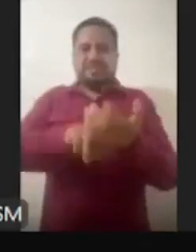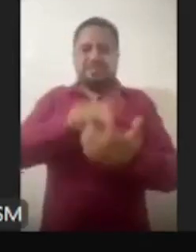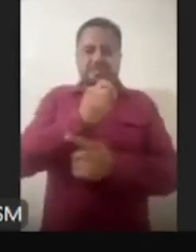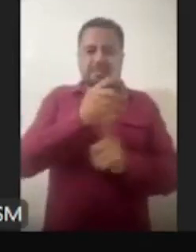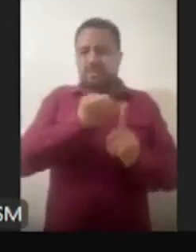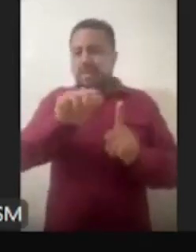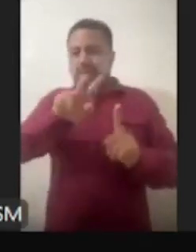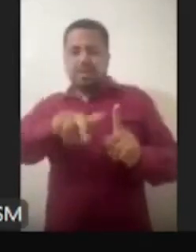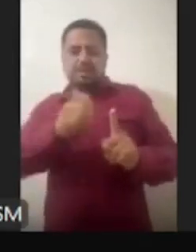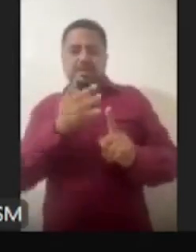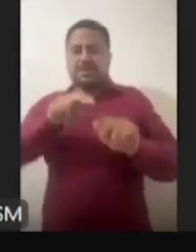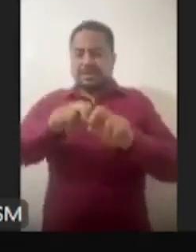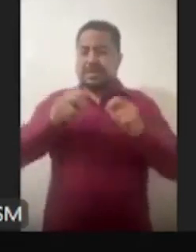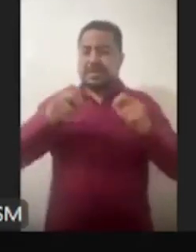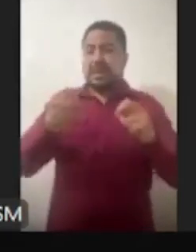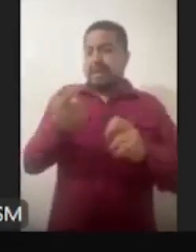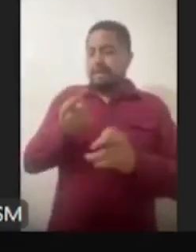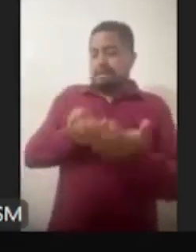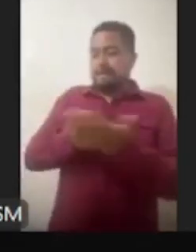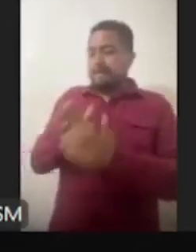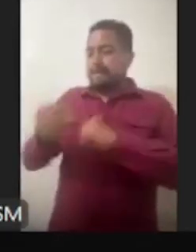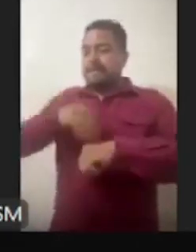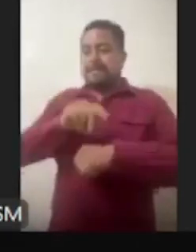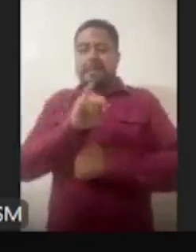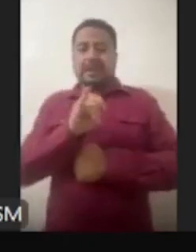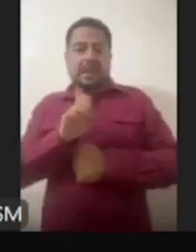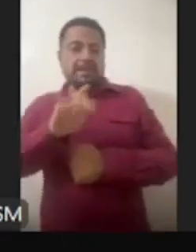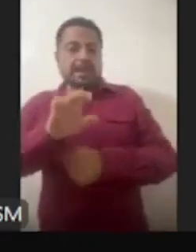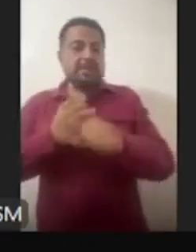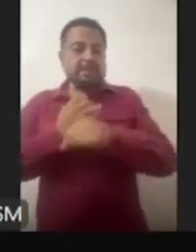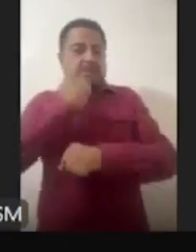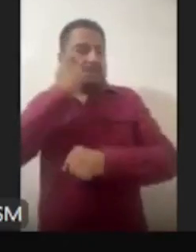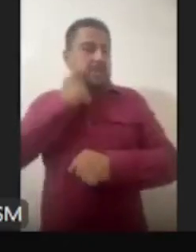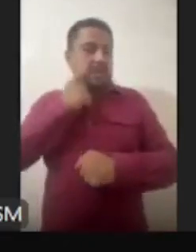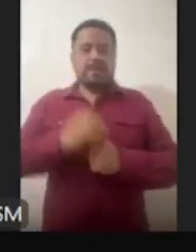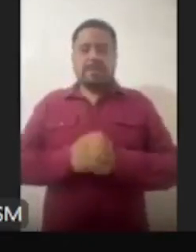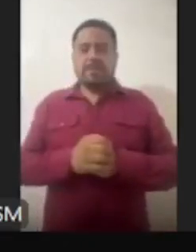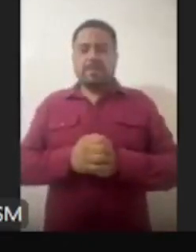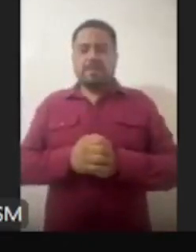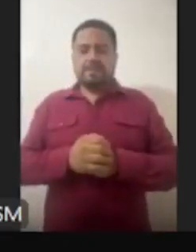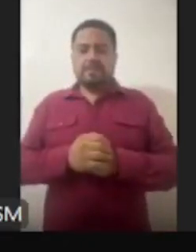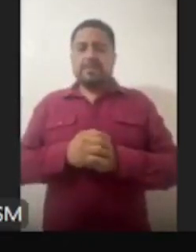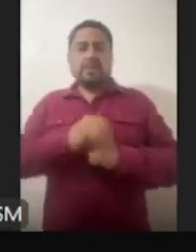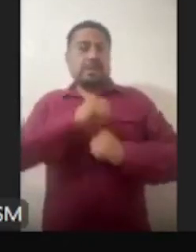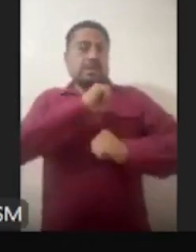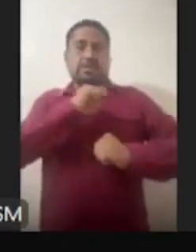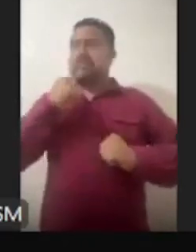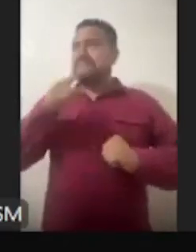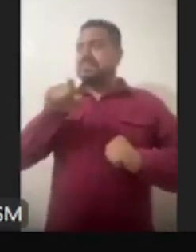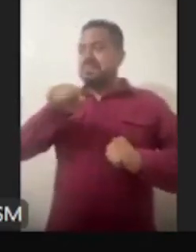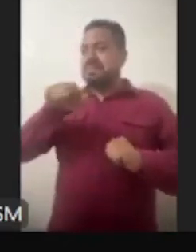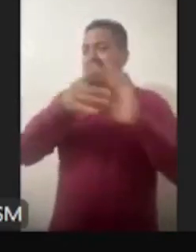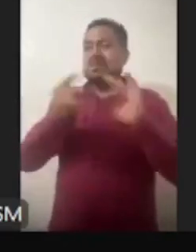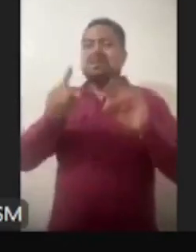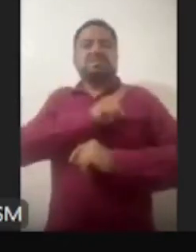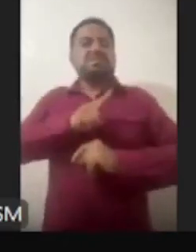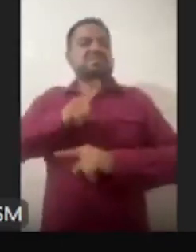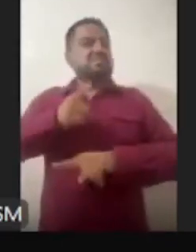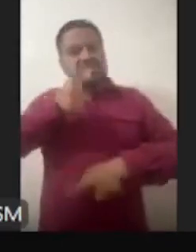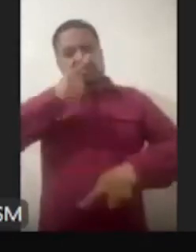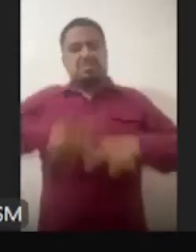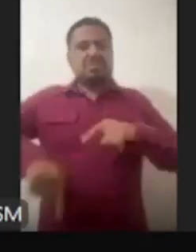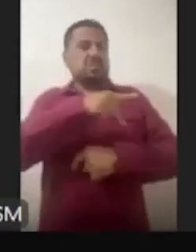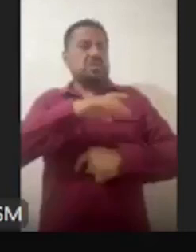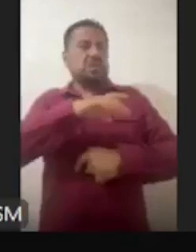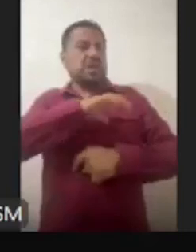del Instituto Electoral y de Participación Ciudadana del Estado de Guerrero. La parte actora aduce que de manera indebida le fue cancelado su registro como planilla bajo